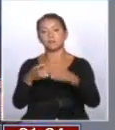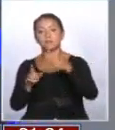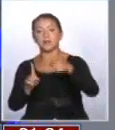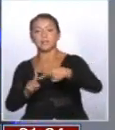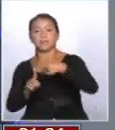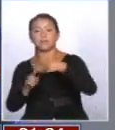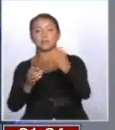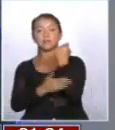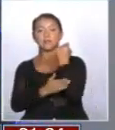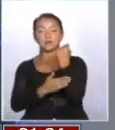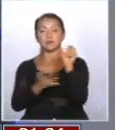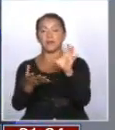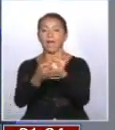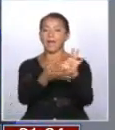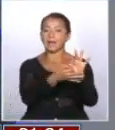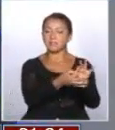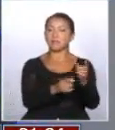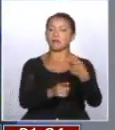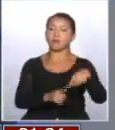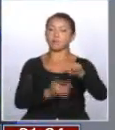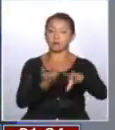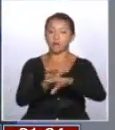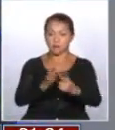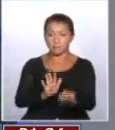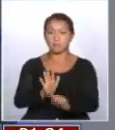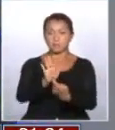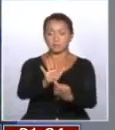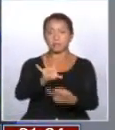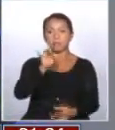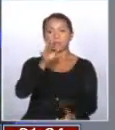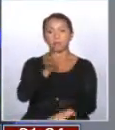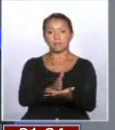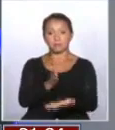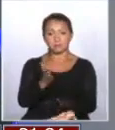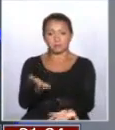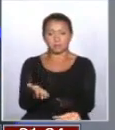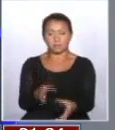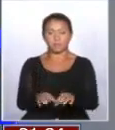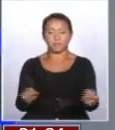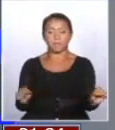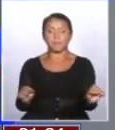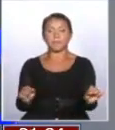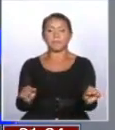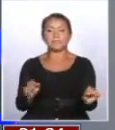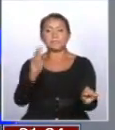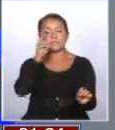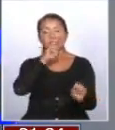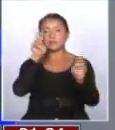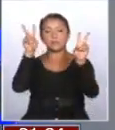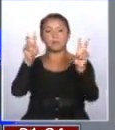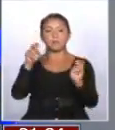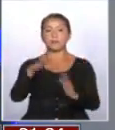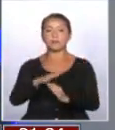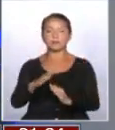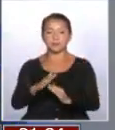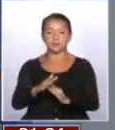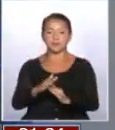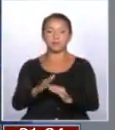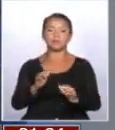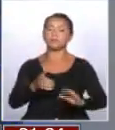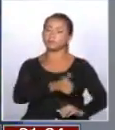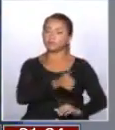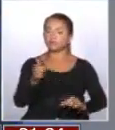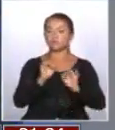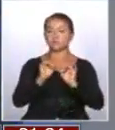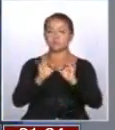Nueva Mayoría, la Alianza, todos los que tienen representación, son los que toman la decisión para que no quede ningún tema pendiente y sepamos